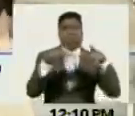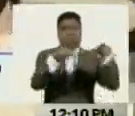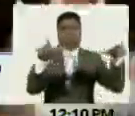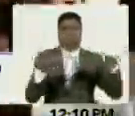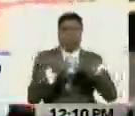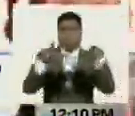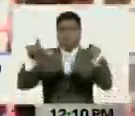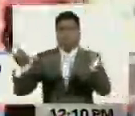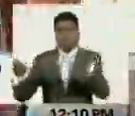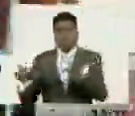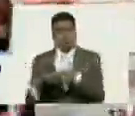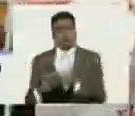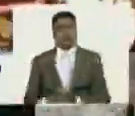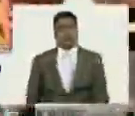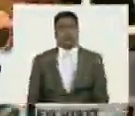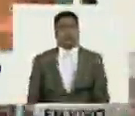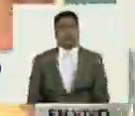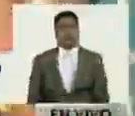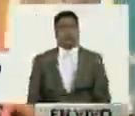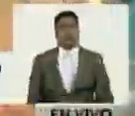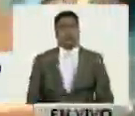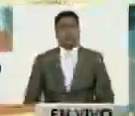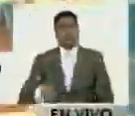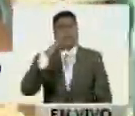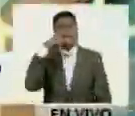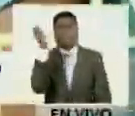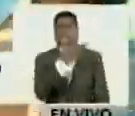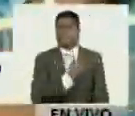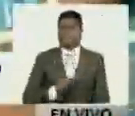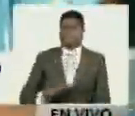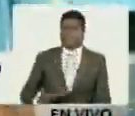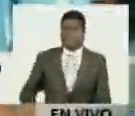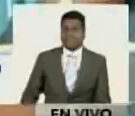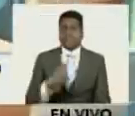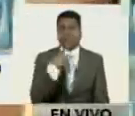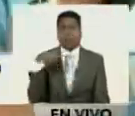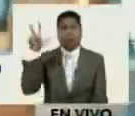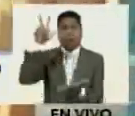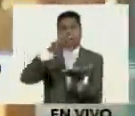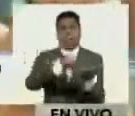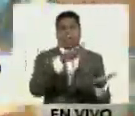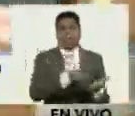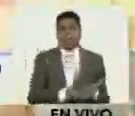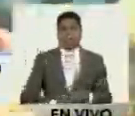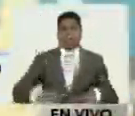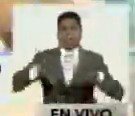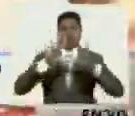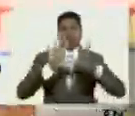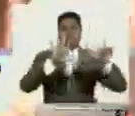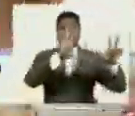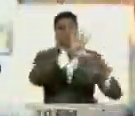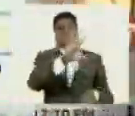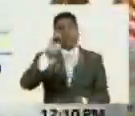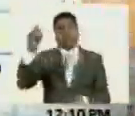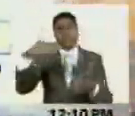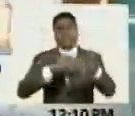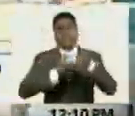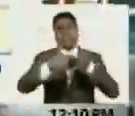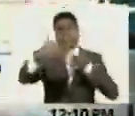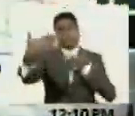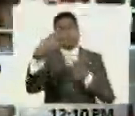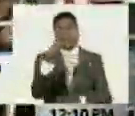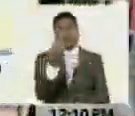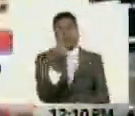los espacios. Para esto, el presidente Nicolás Maduro ha aprobado más de 850 millones